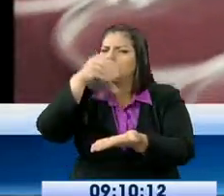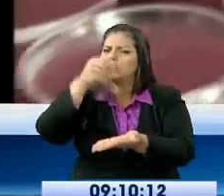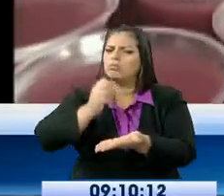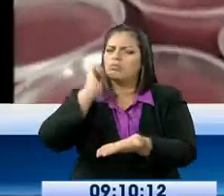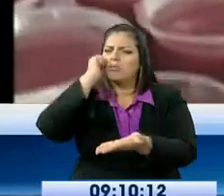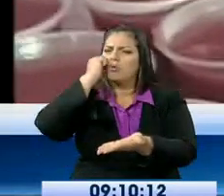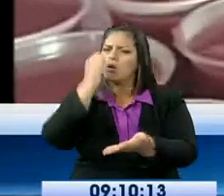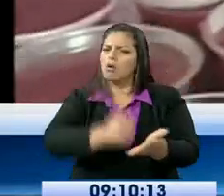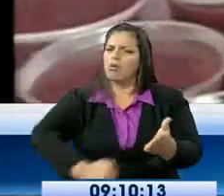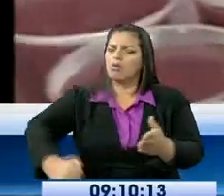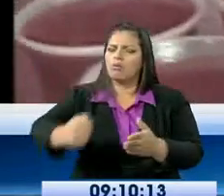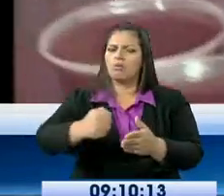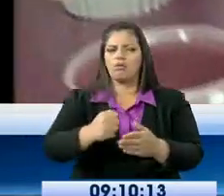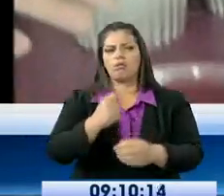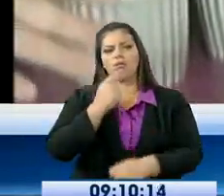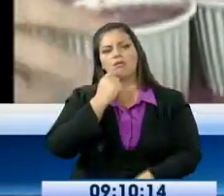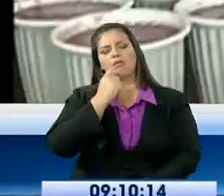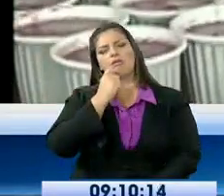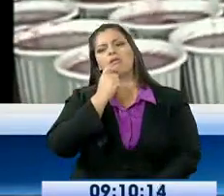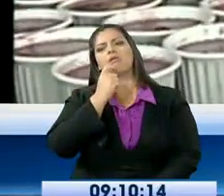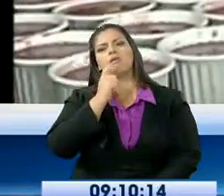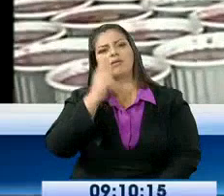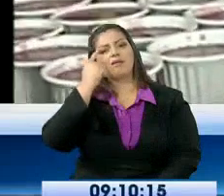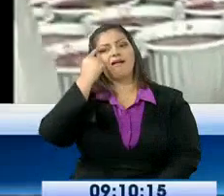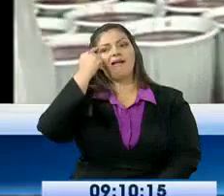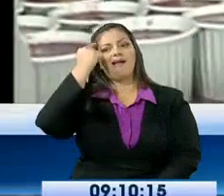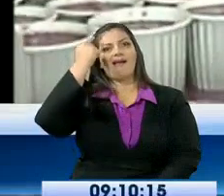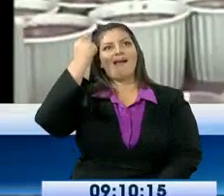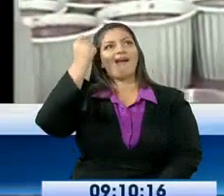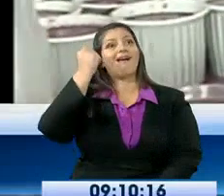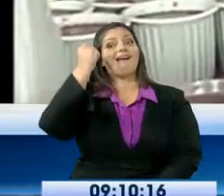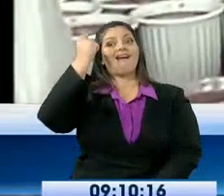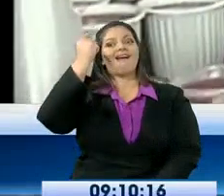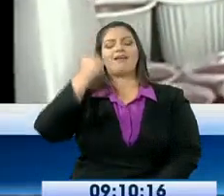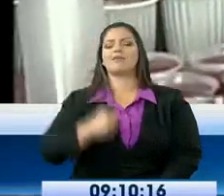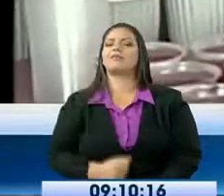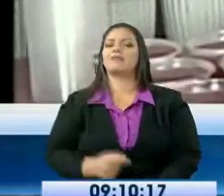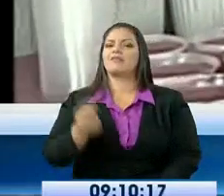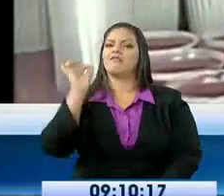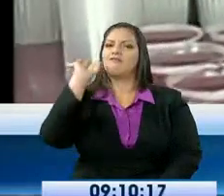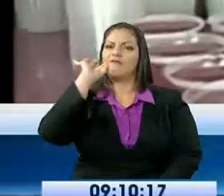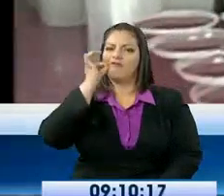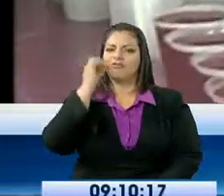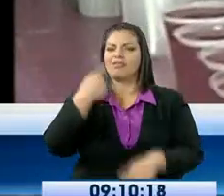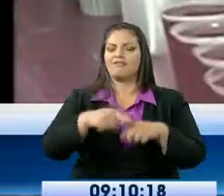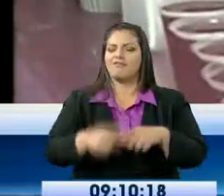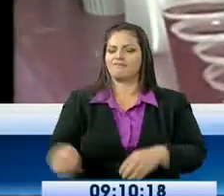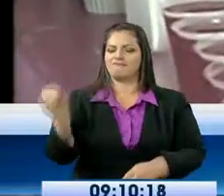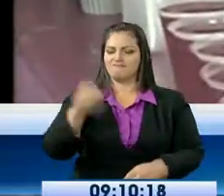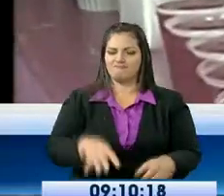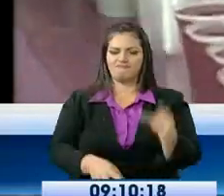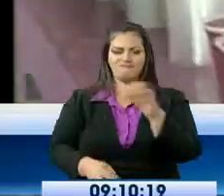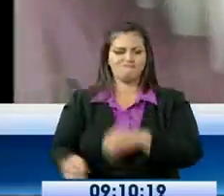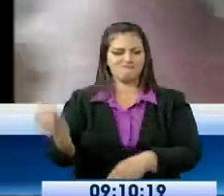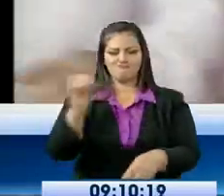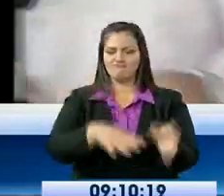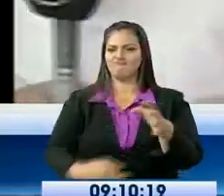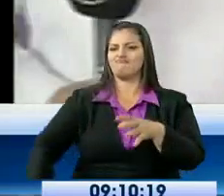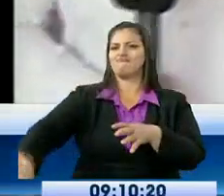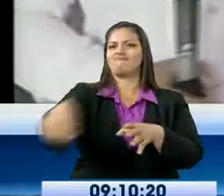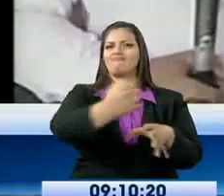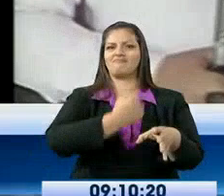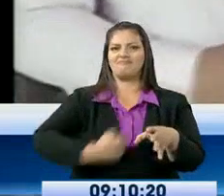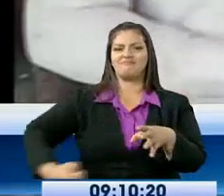mamey también. Hay gente que le pone manzana, hay gente que le pone frutilla, hay gente que le pone cerezas. Bueno, eso queda a cada